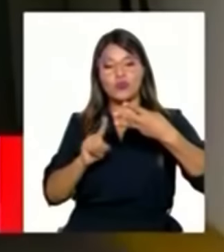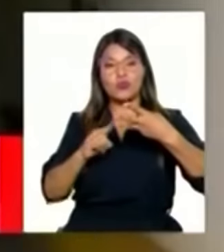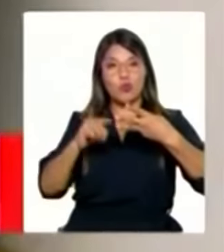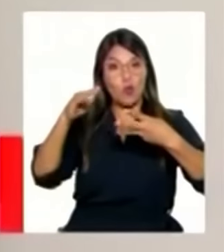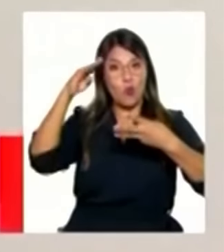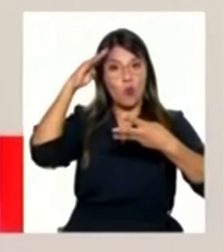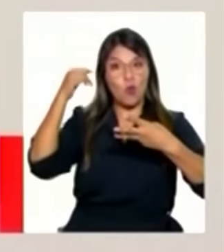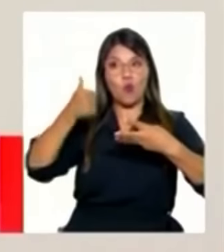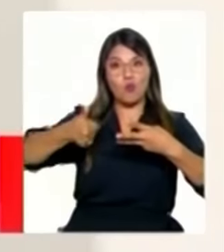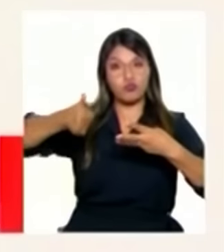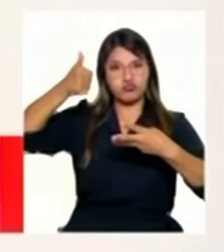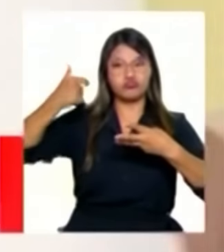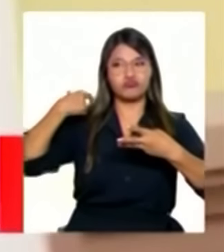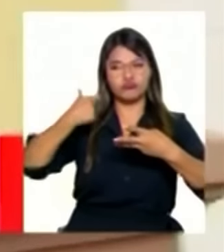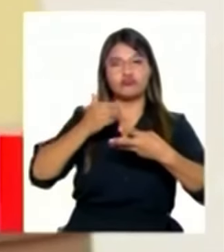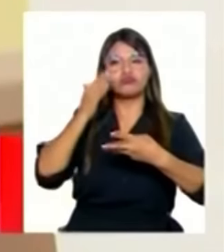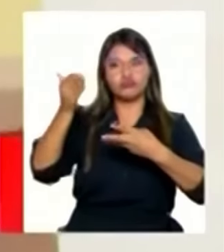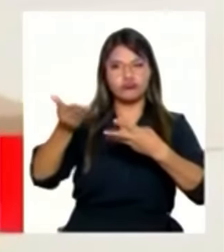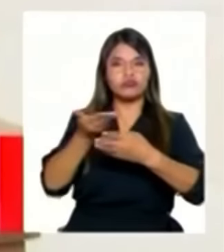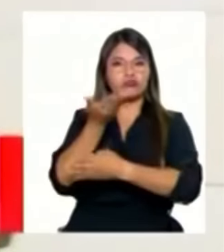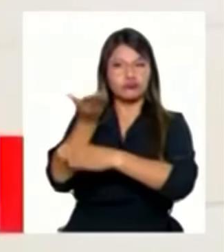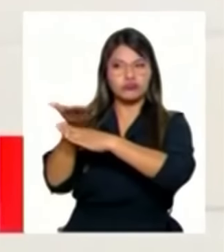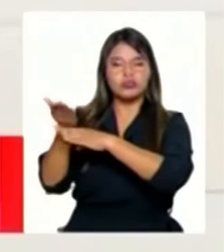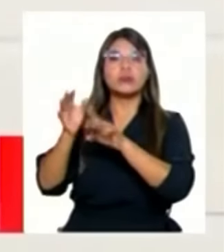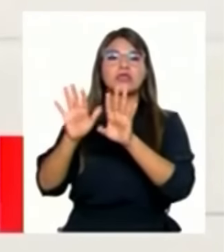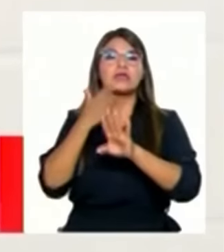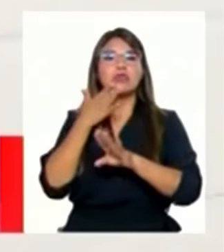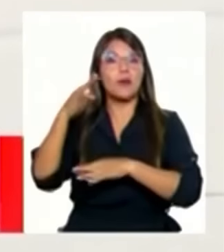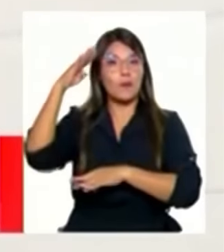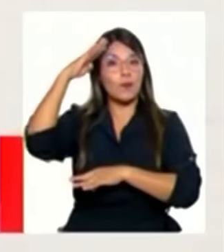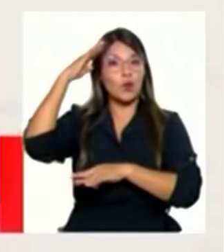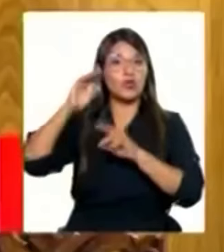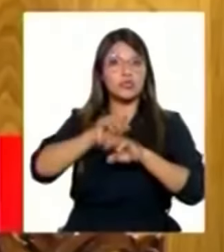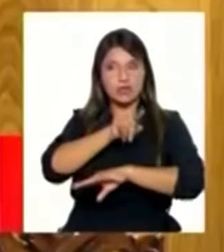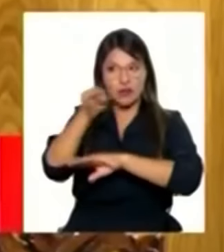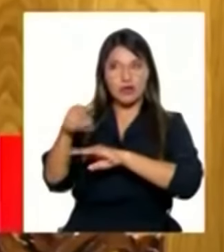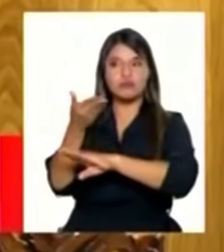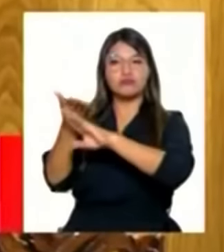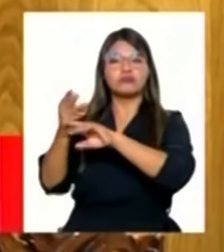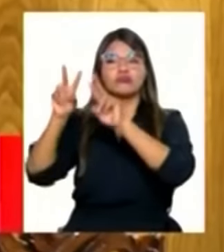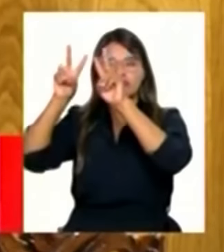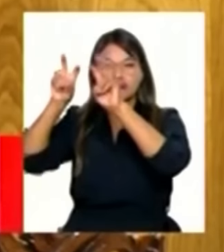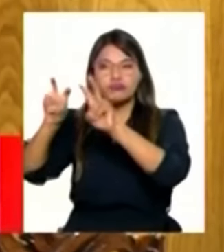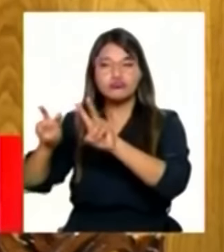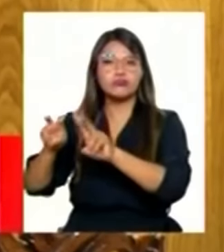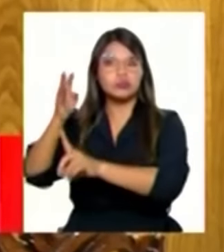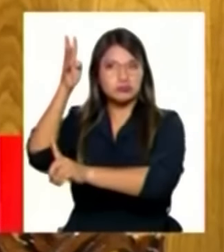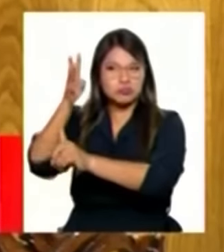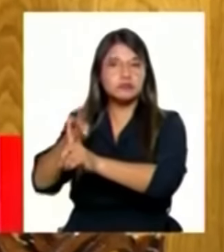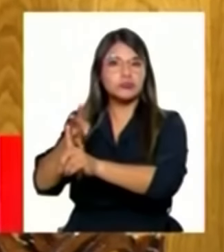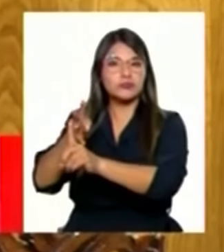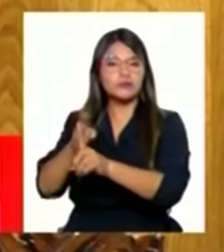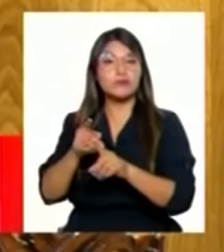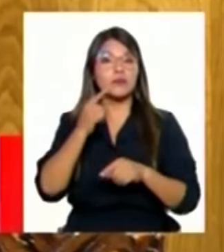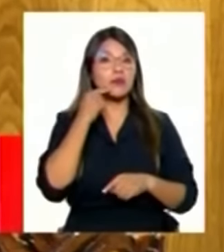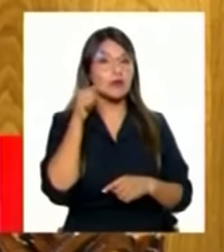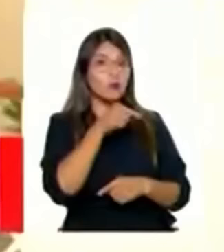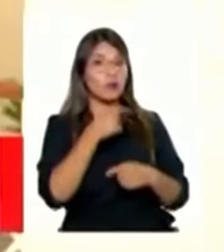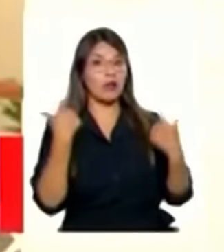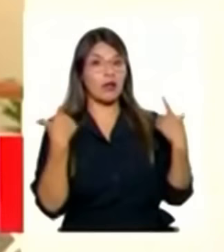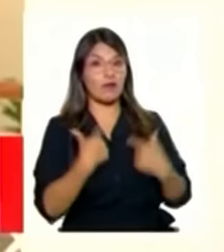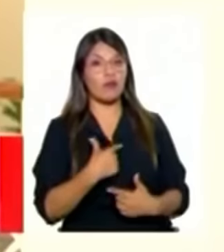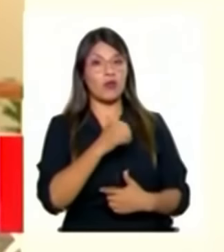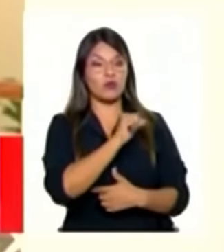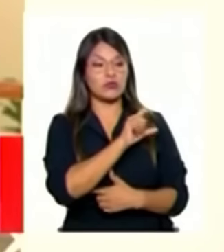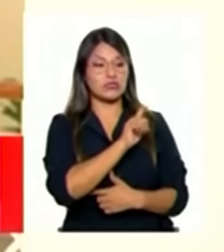y otros efectivos fue realizada ante la Inspectoría de la Policía Nacional. El abogado Salas indicó que esta denuncia no entorpecerá